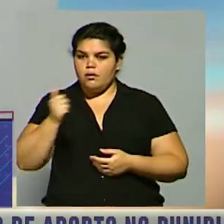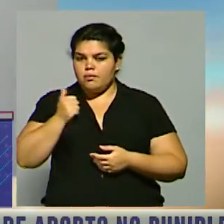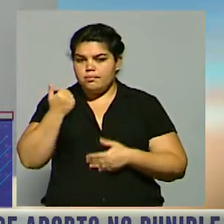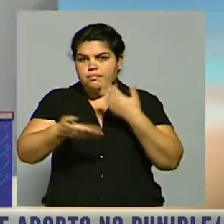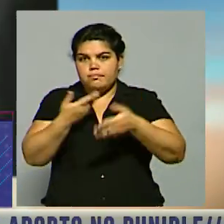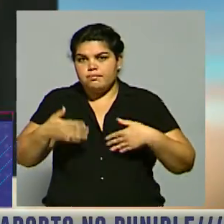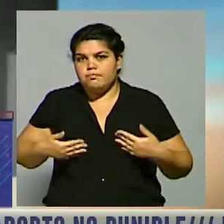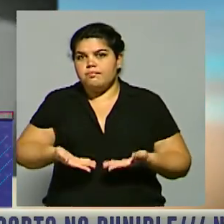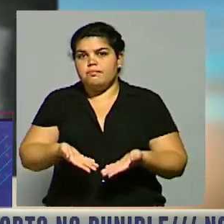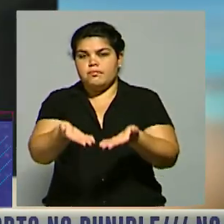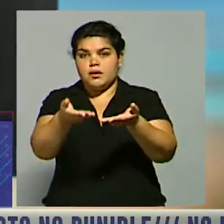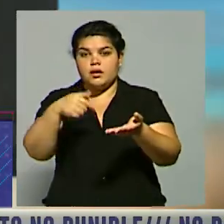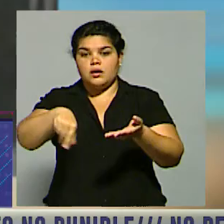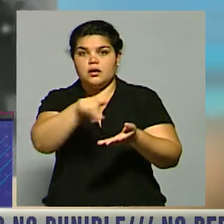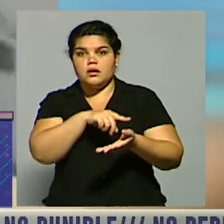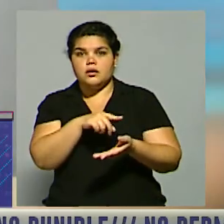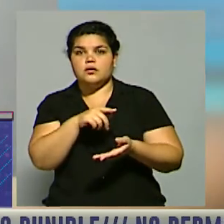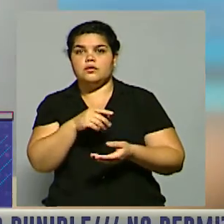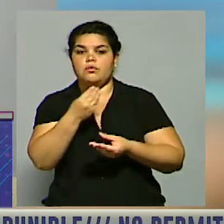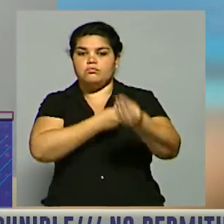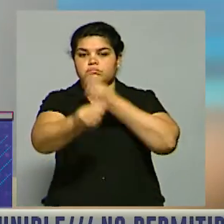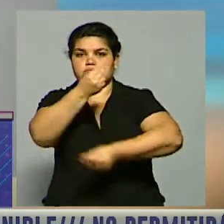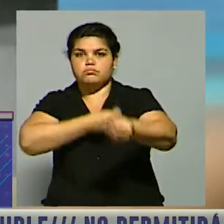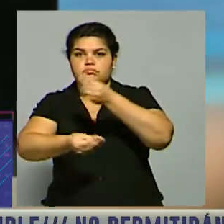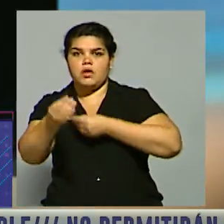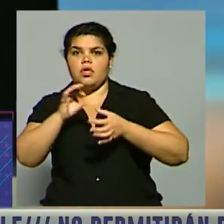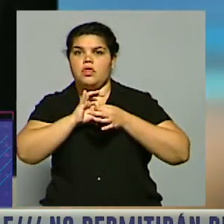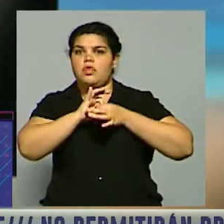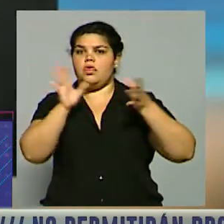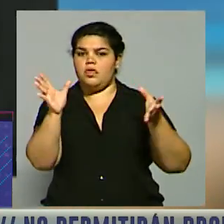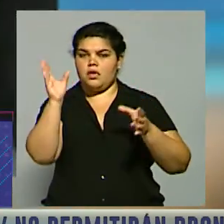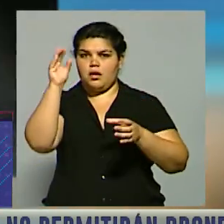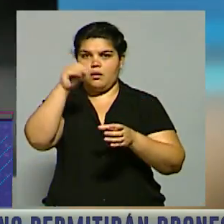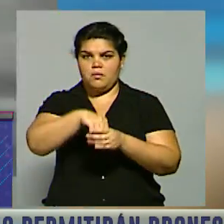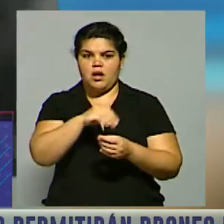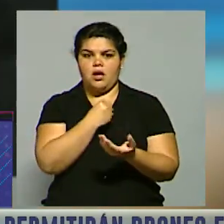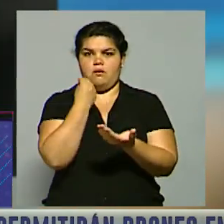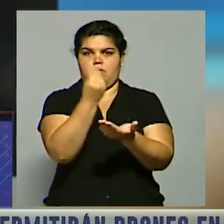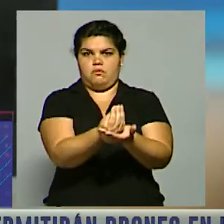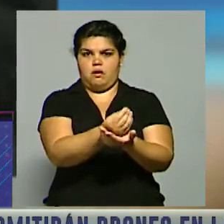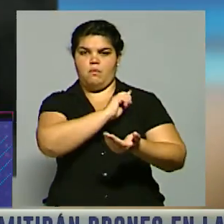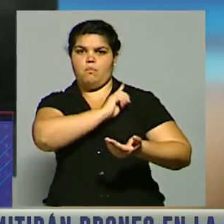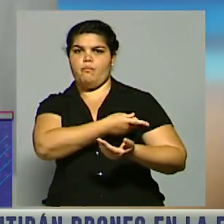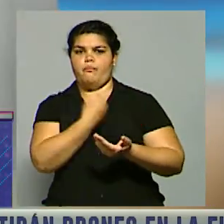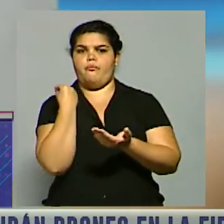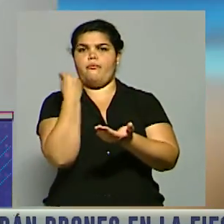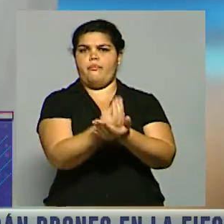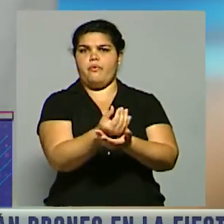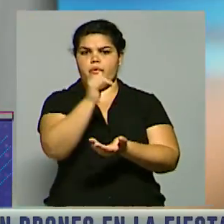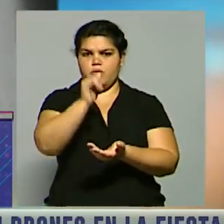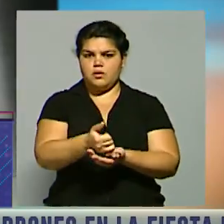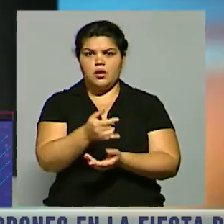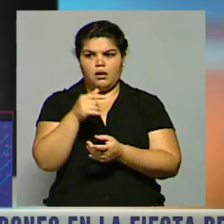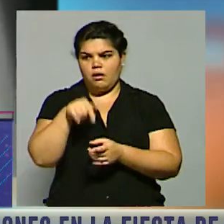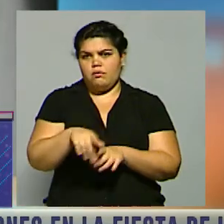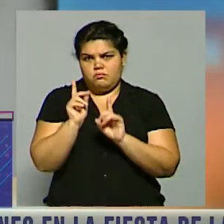a cabo, fueron reciclados por la democracia y ocuparon cargos de poder, y en muchísimos casos los siguen